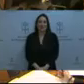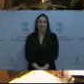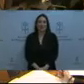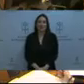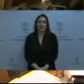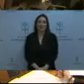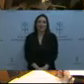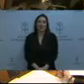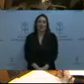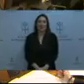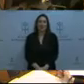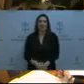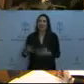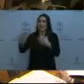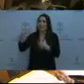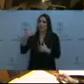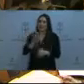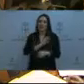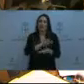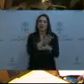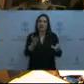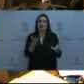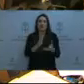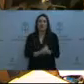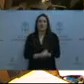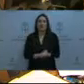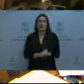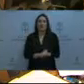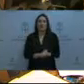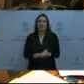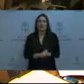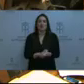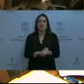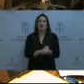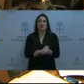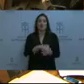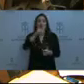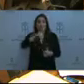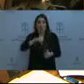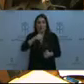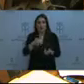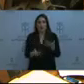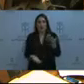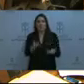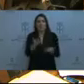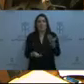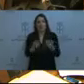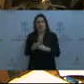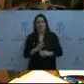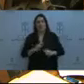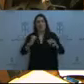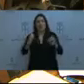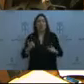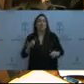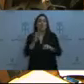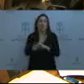Gracias, presidente. Señorías, traemos hoy a consideración de la Cámara la moción subsiguiente que se corresponde con